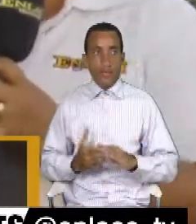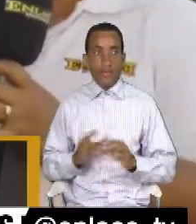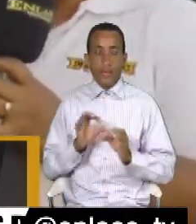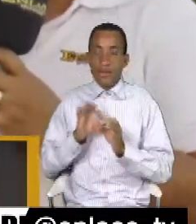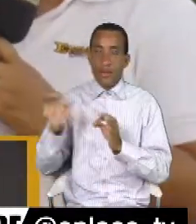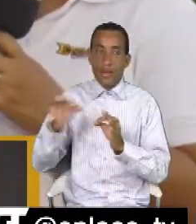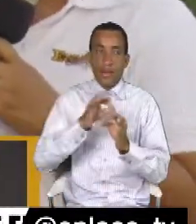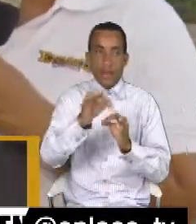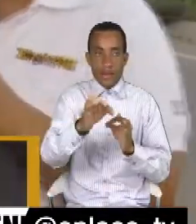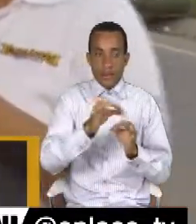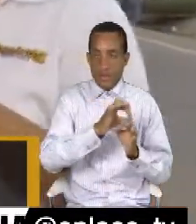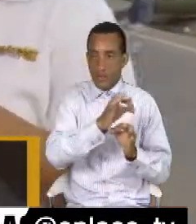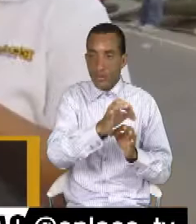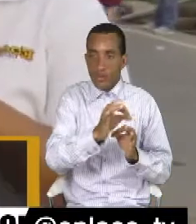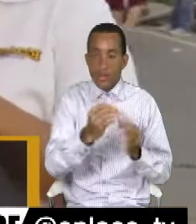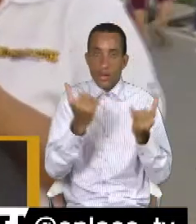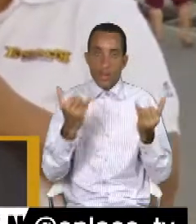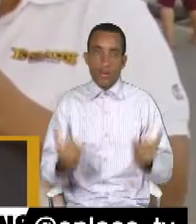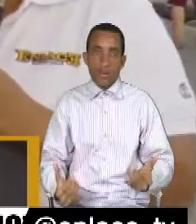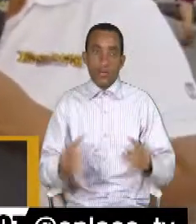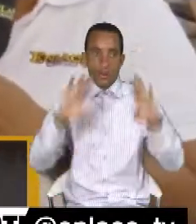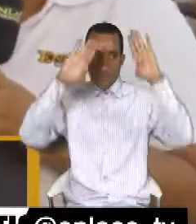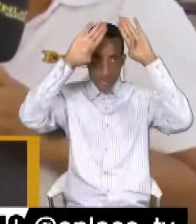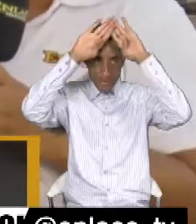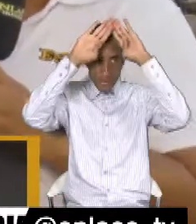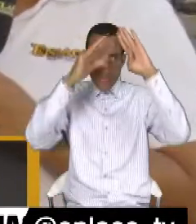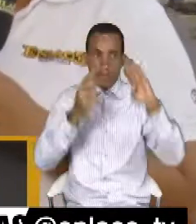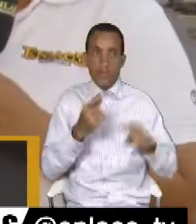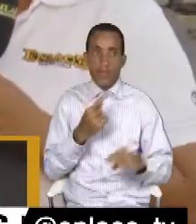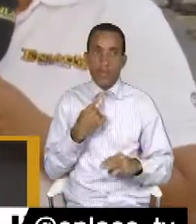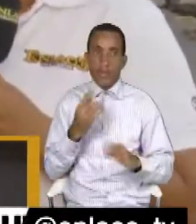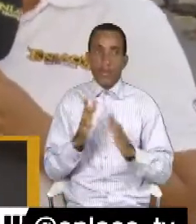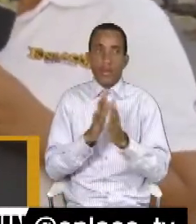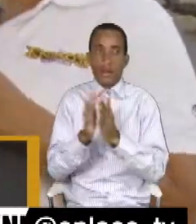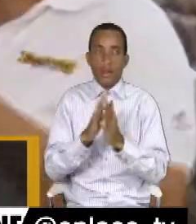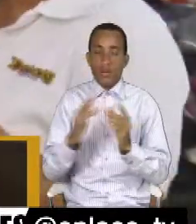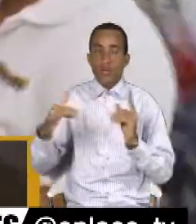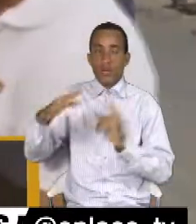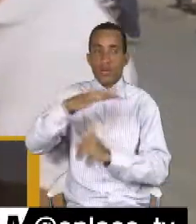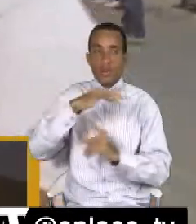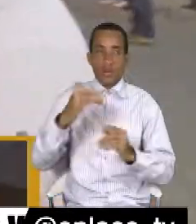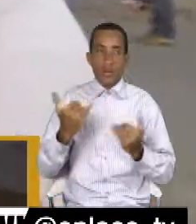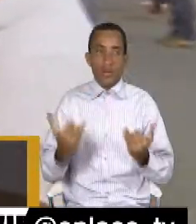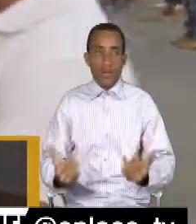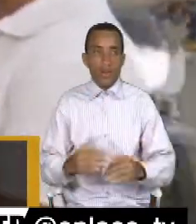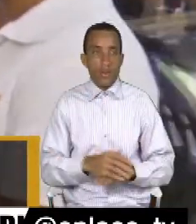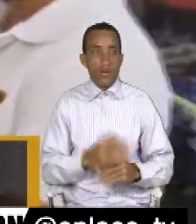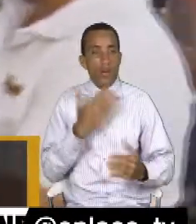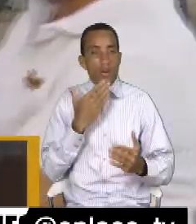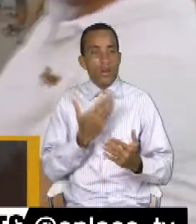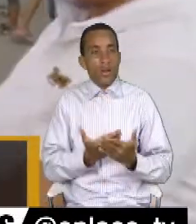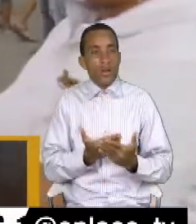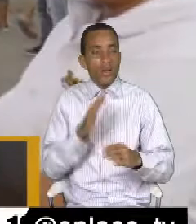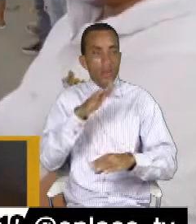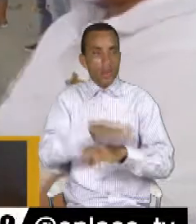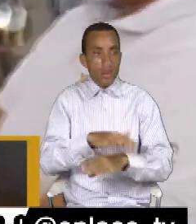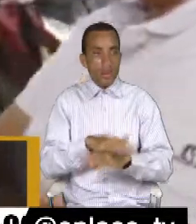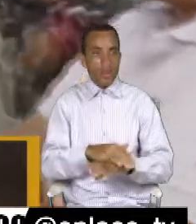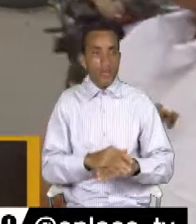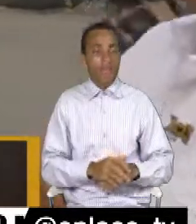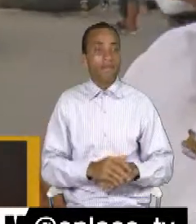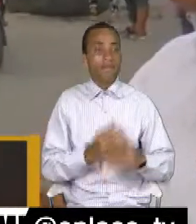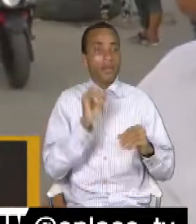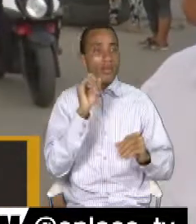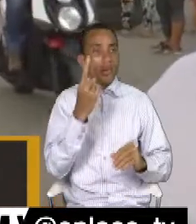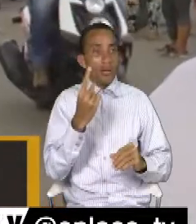aquí del corregimiento del centro, y nos va a dar a conocer pues la situación que se viene presentando a esta hora. Bueno, Miguel, muy buenas tardes. Muy buenas tardes. Vea, primero